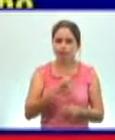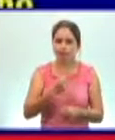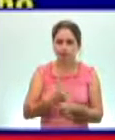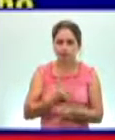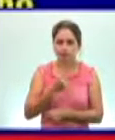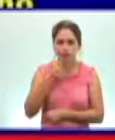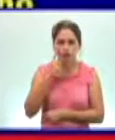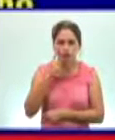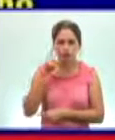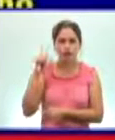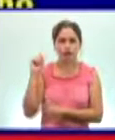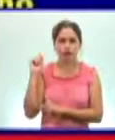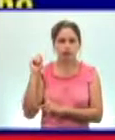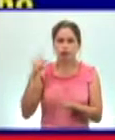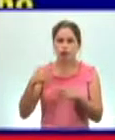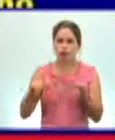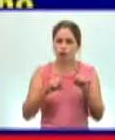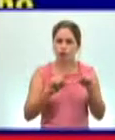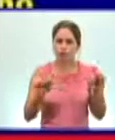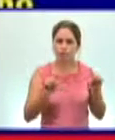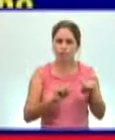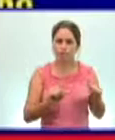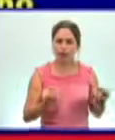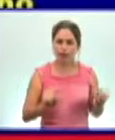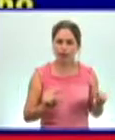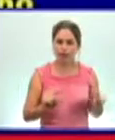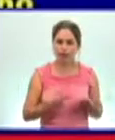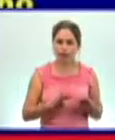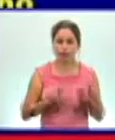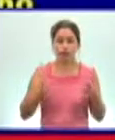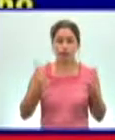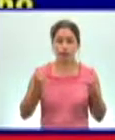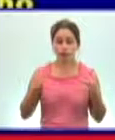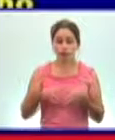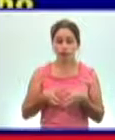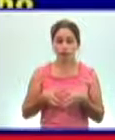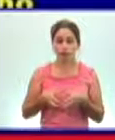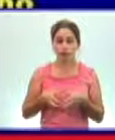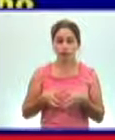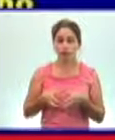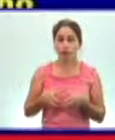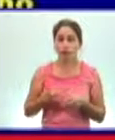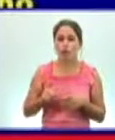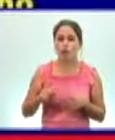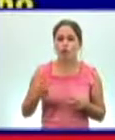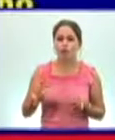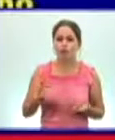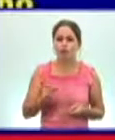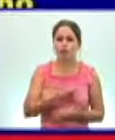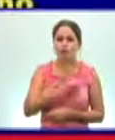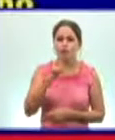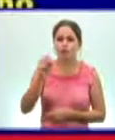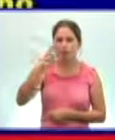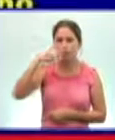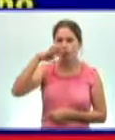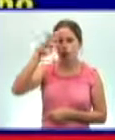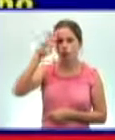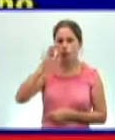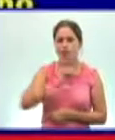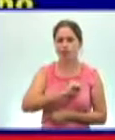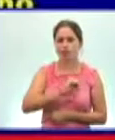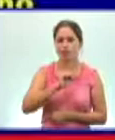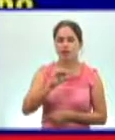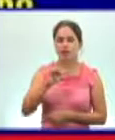mirando hacia un mundo colonial y hacia una realidad que tiene que independizar. Por lo tanto, la independencia en Cuba se lograba por